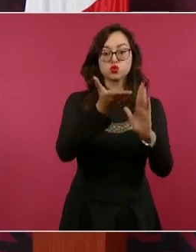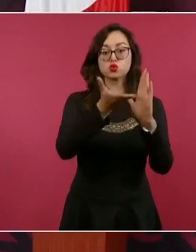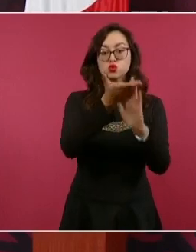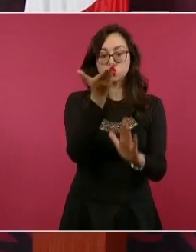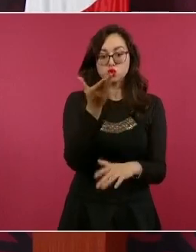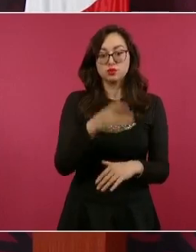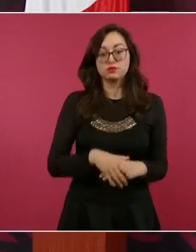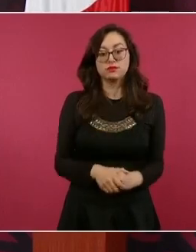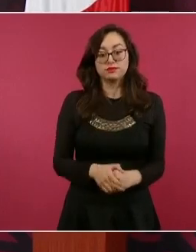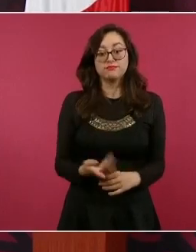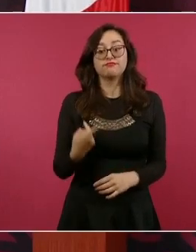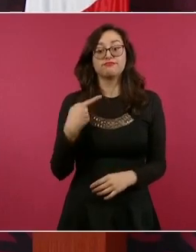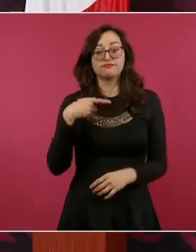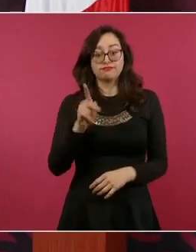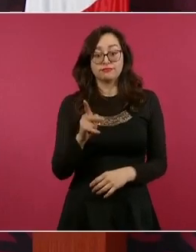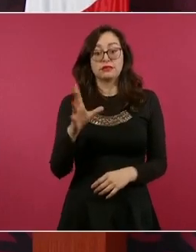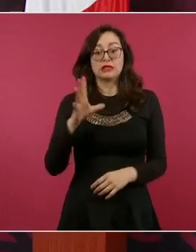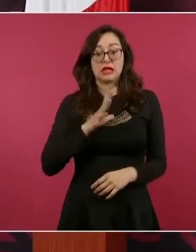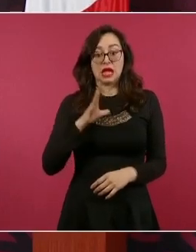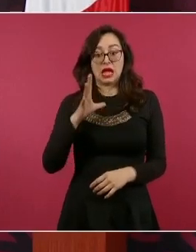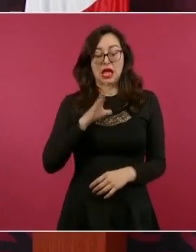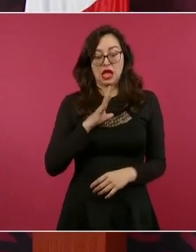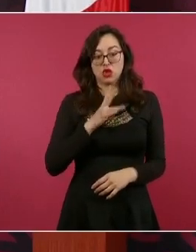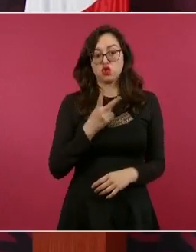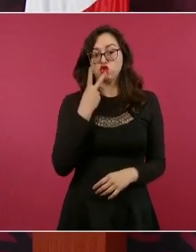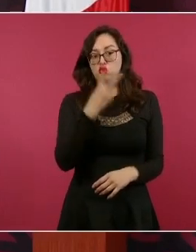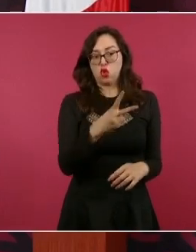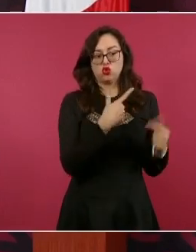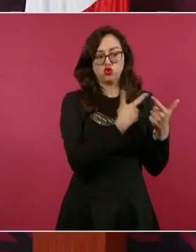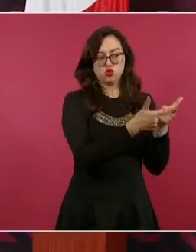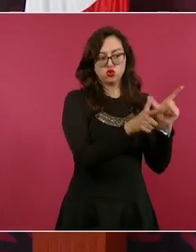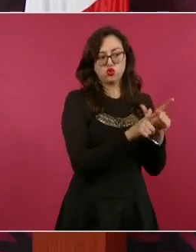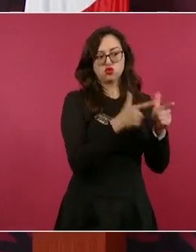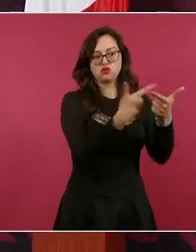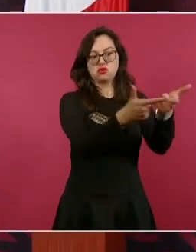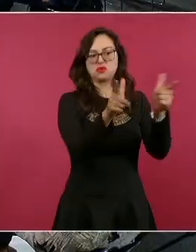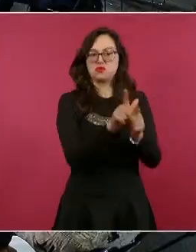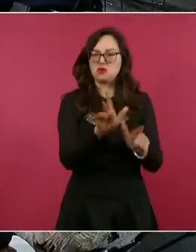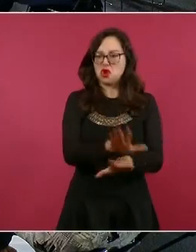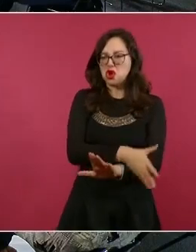hay dos grupos que se están enfrentando. Entonces,